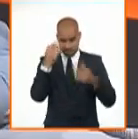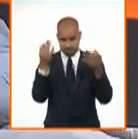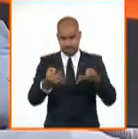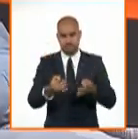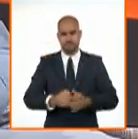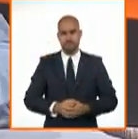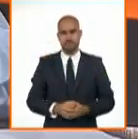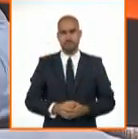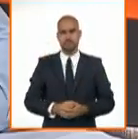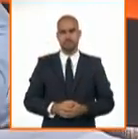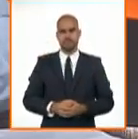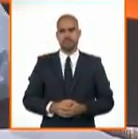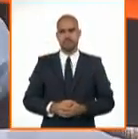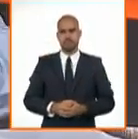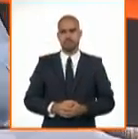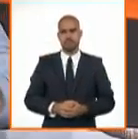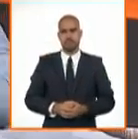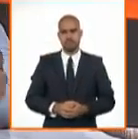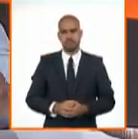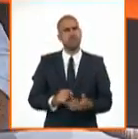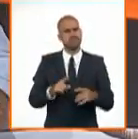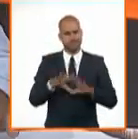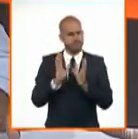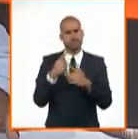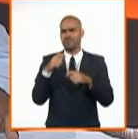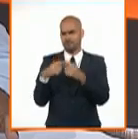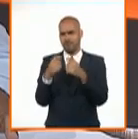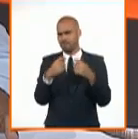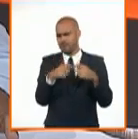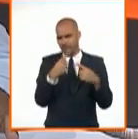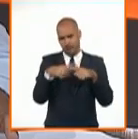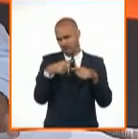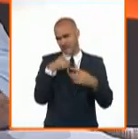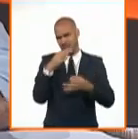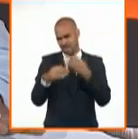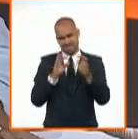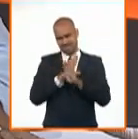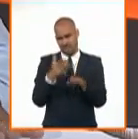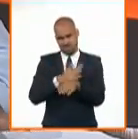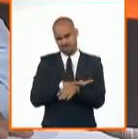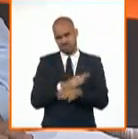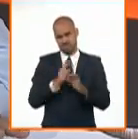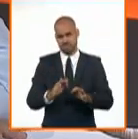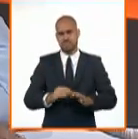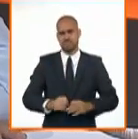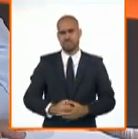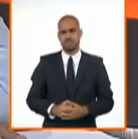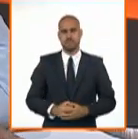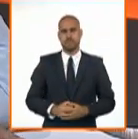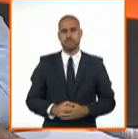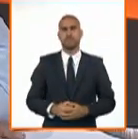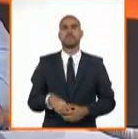precisamente cúmulo avería lo que se ha explicado en caso del bloque número 1 efectos de